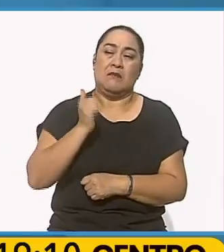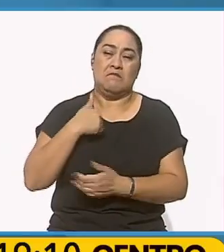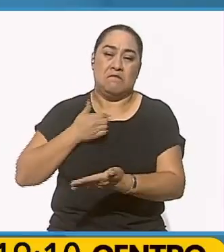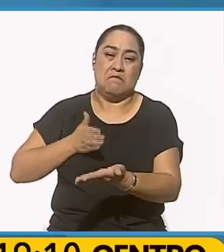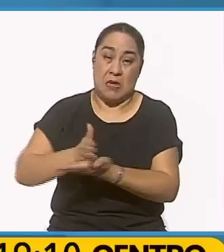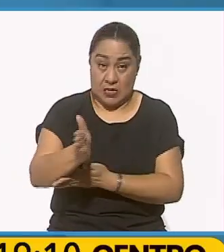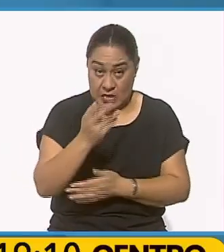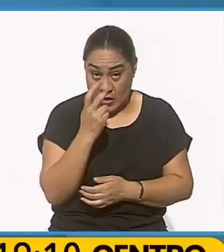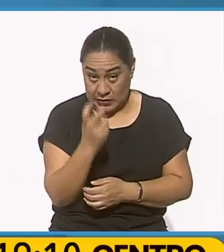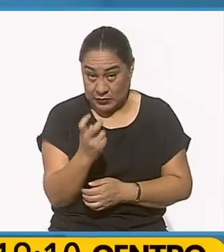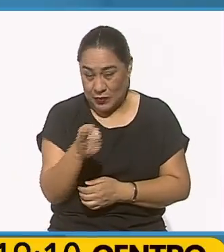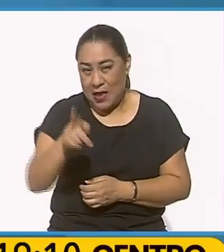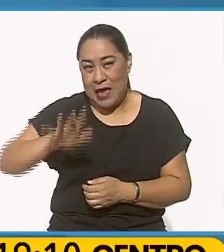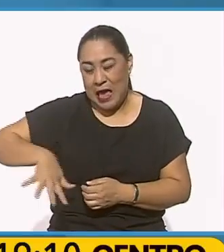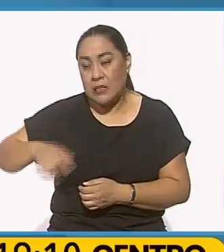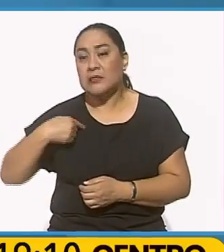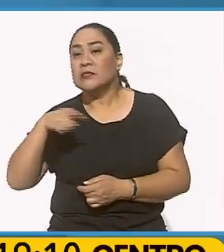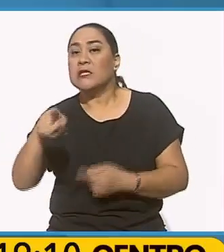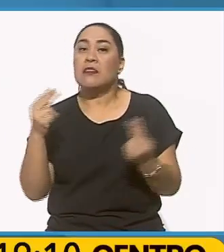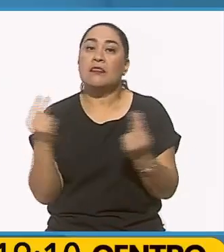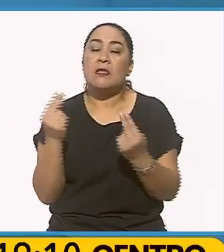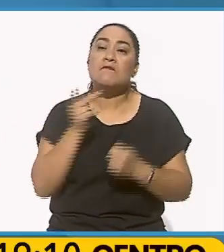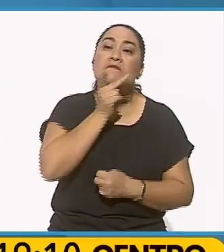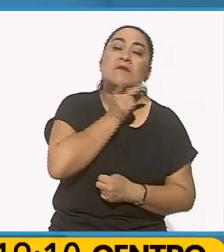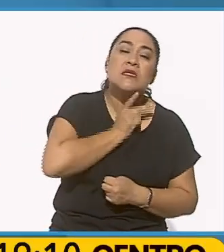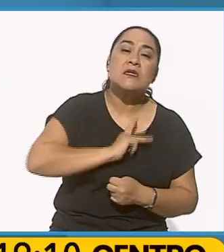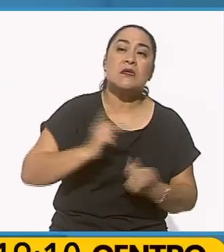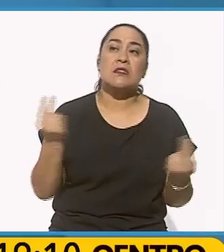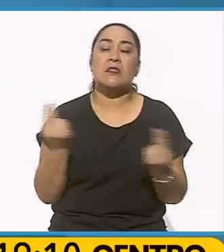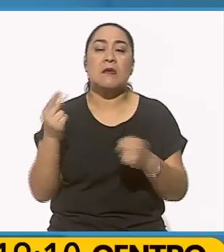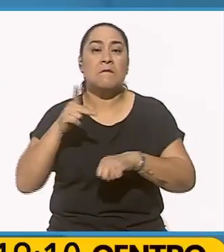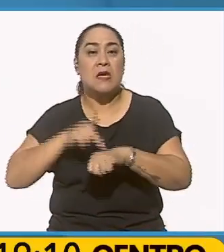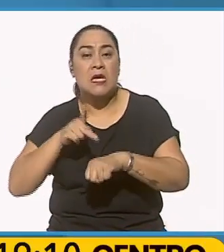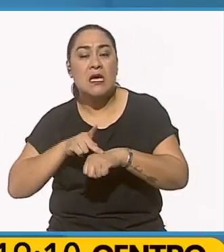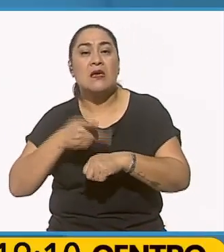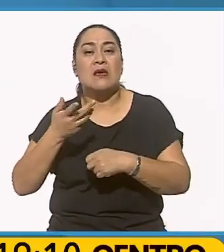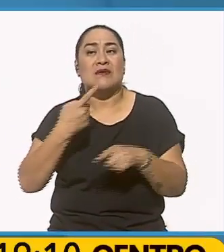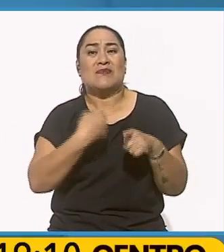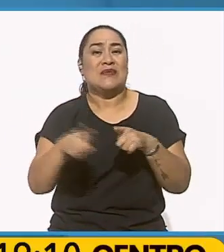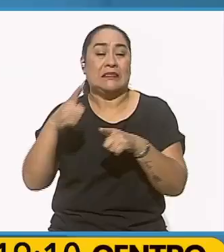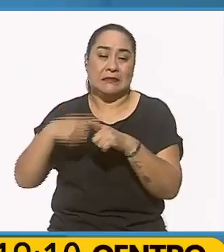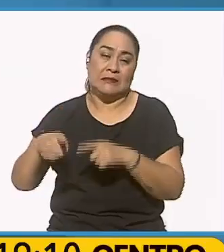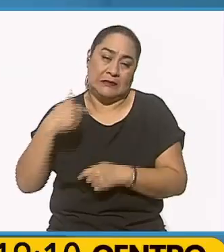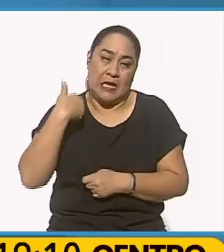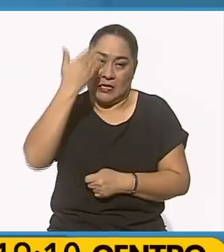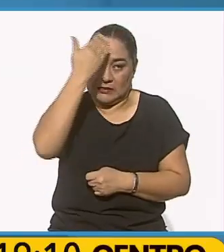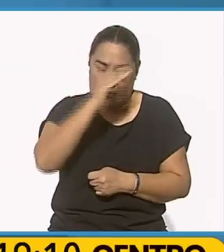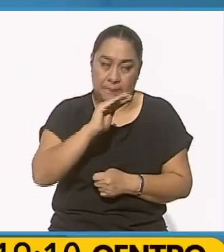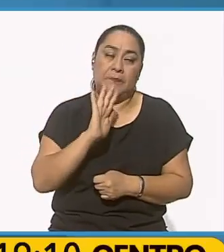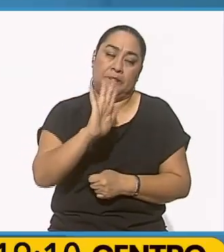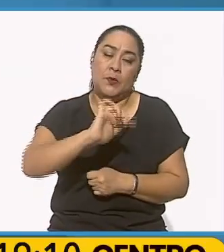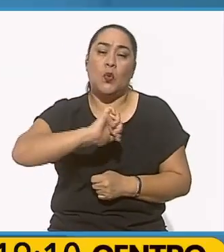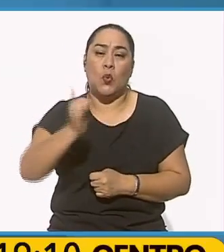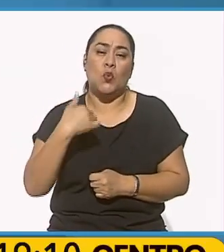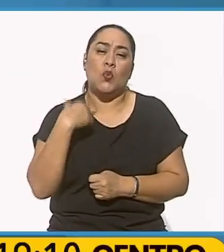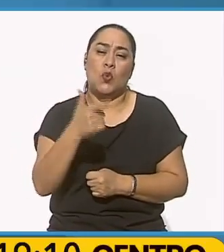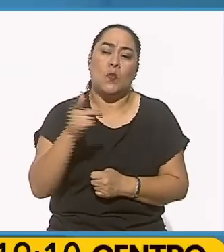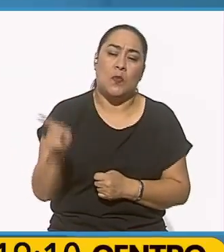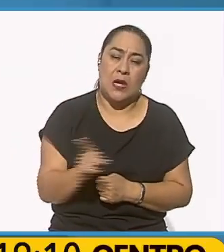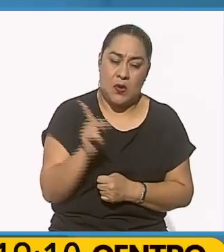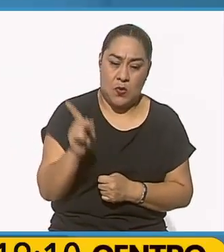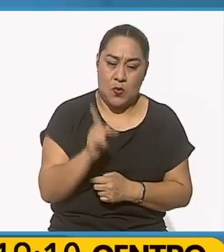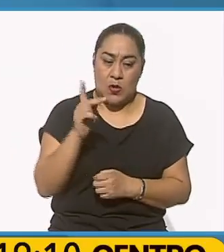nos has comentado, recursos, minerales y por supuesto el petróleo está. Pero también te quiero preguntar, ya Donald